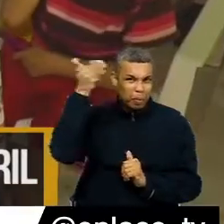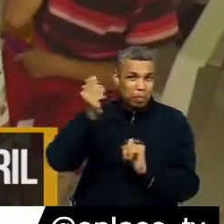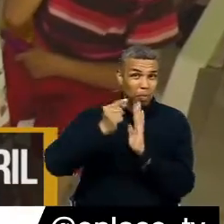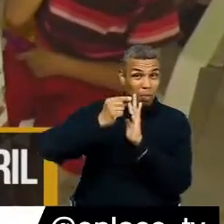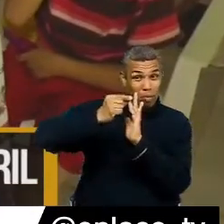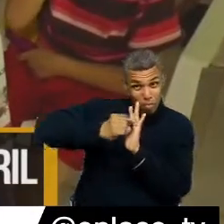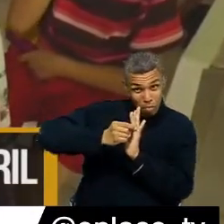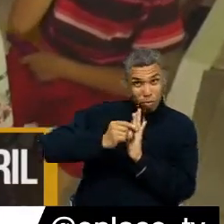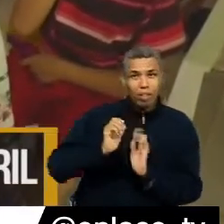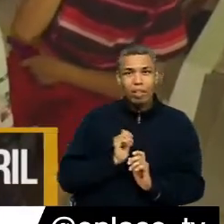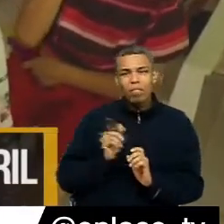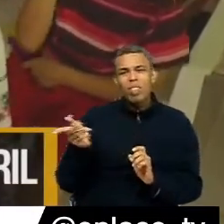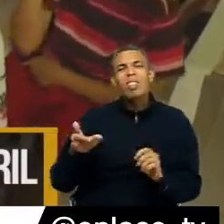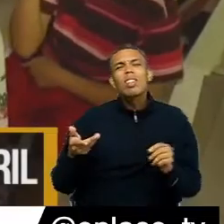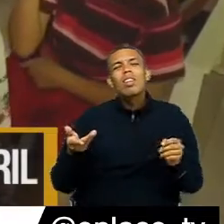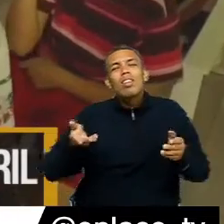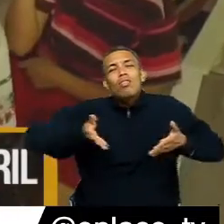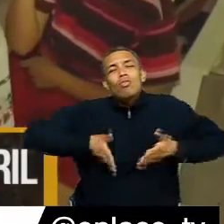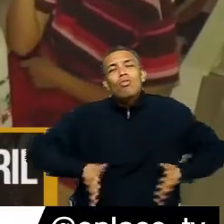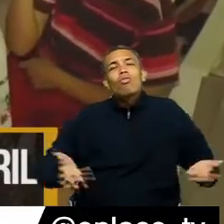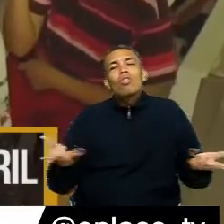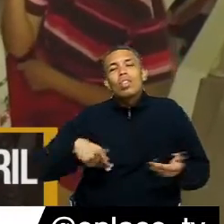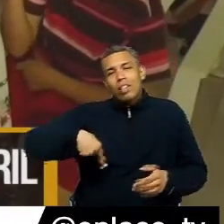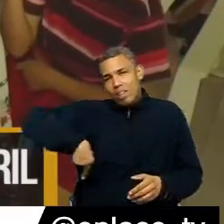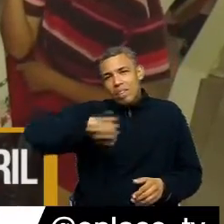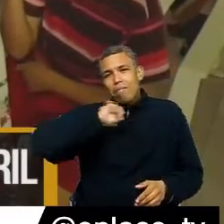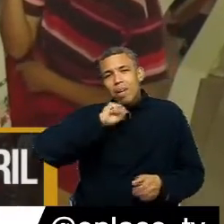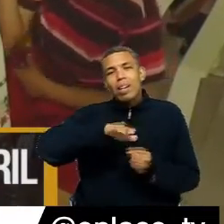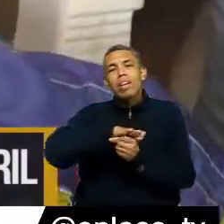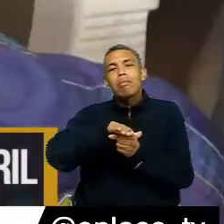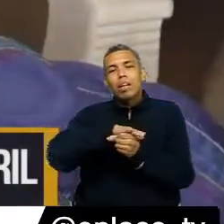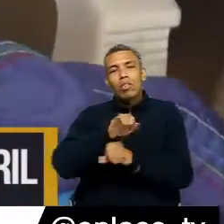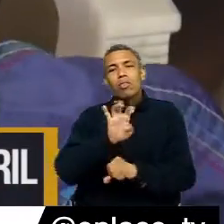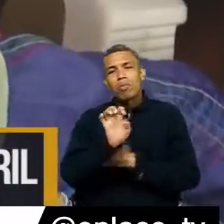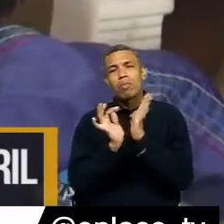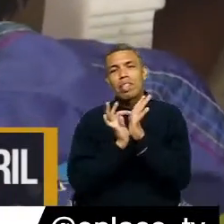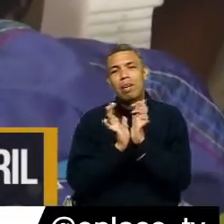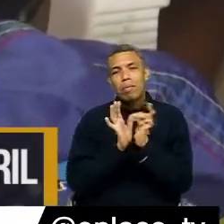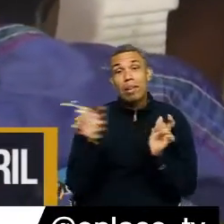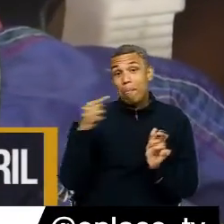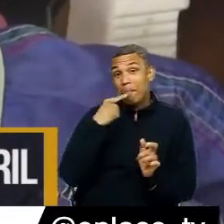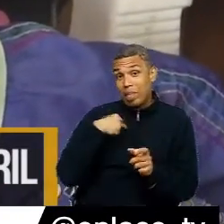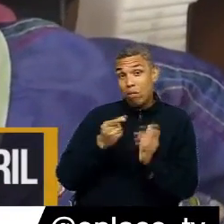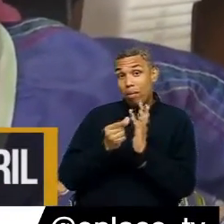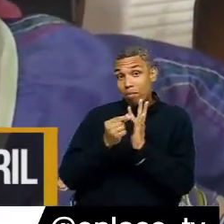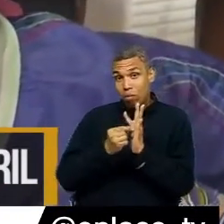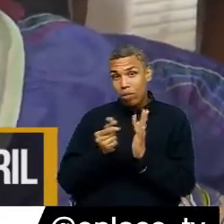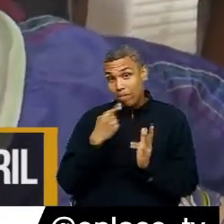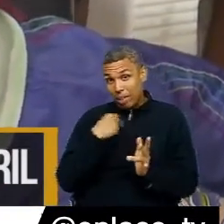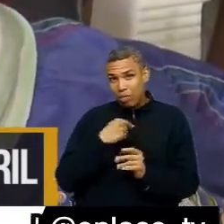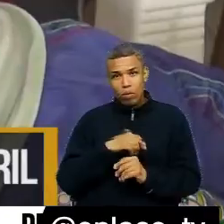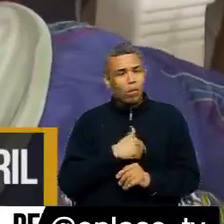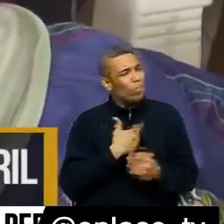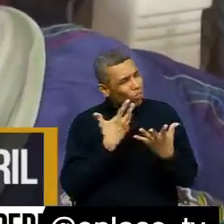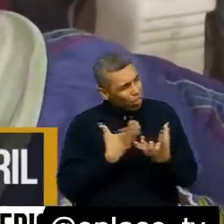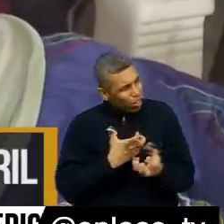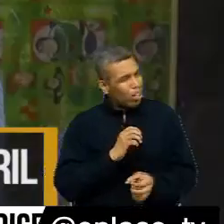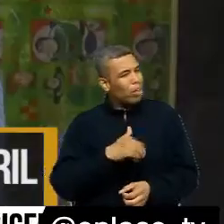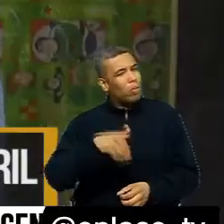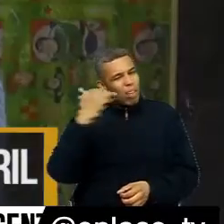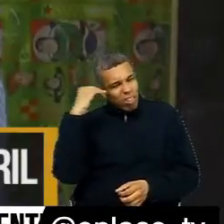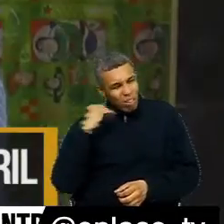9 de abril y que pues quiere retribuir a su comunidad parte de lo que